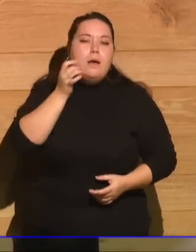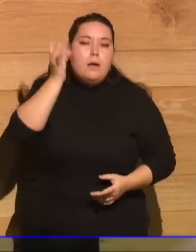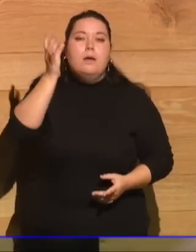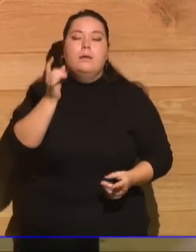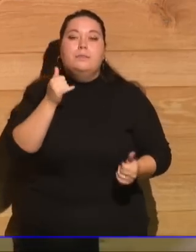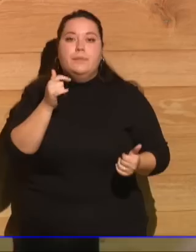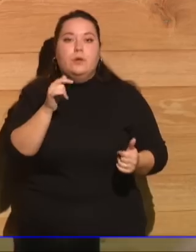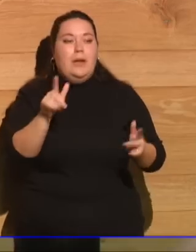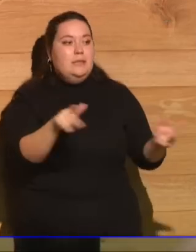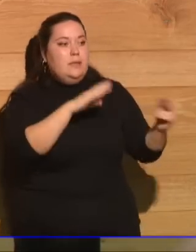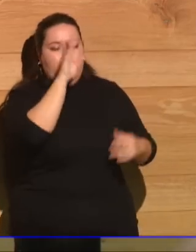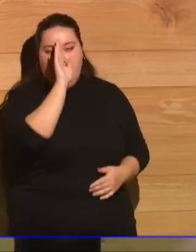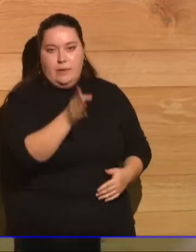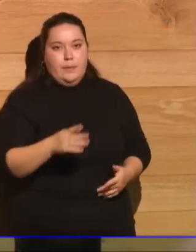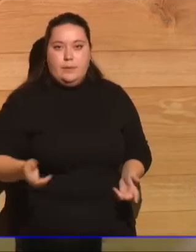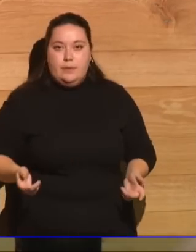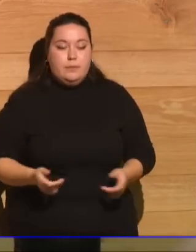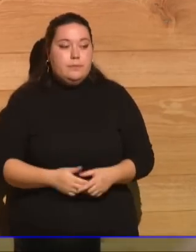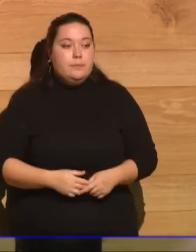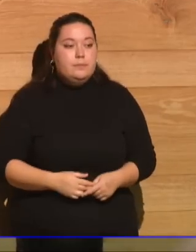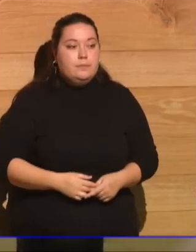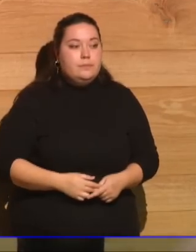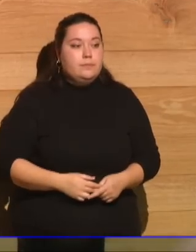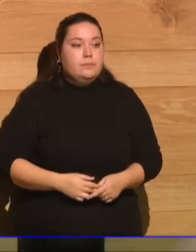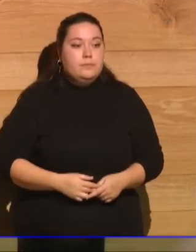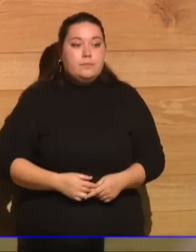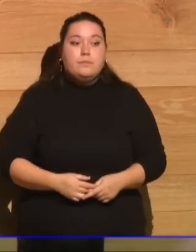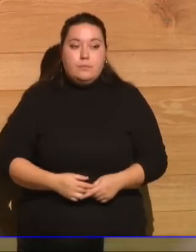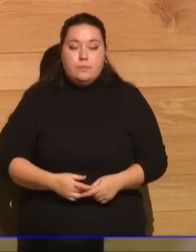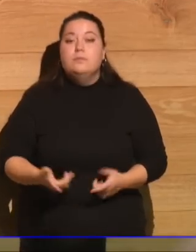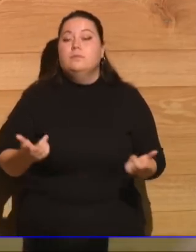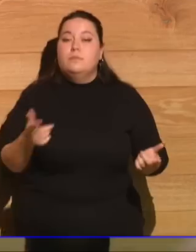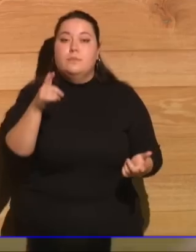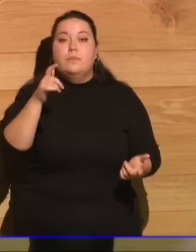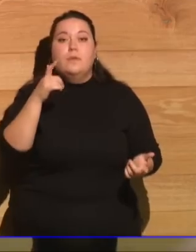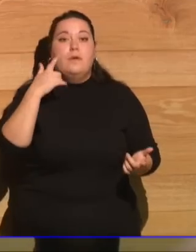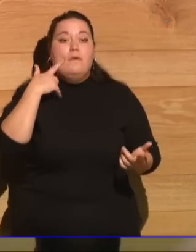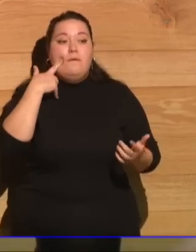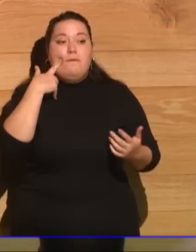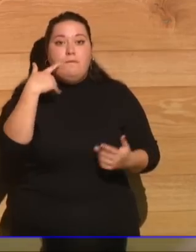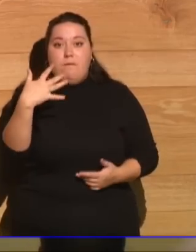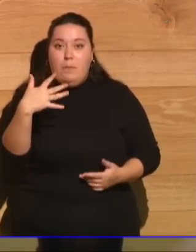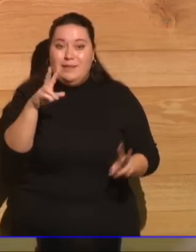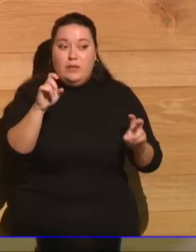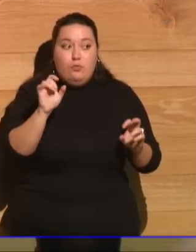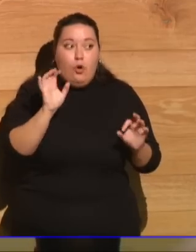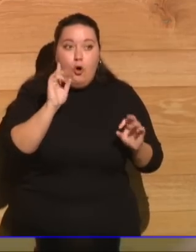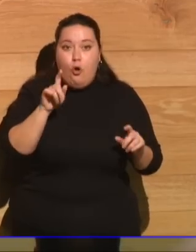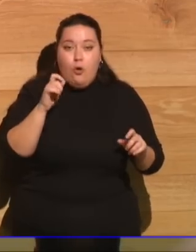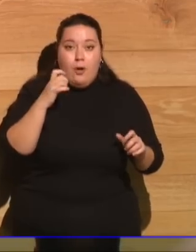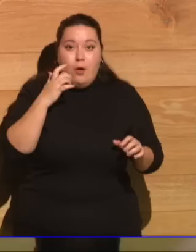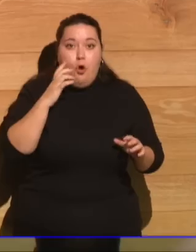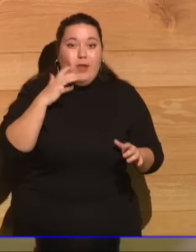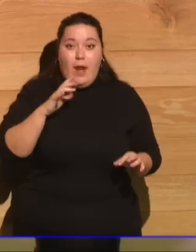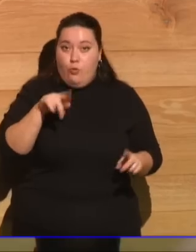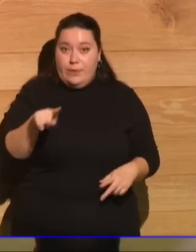serie pues directamente te Pero sale la eso- señora De hecho, en la diciéndolo al película principio y ya está, Fama, ¿no? que no es el título original, hubo como 4 o 5 hasta que por fin acabaron